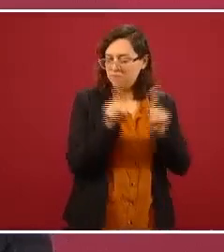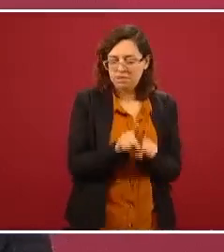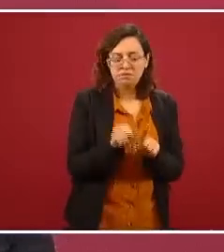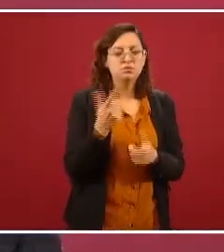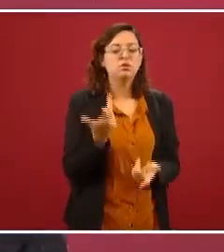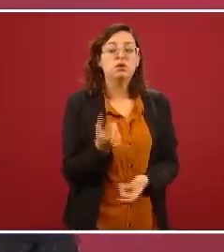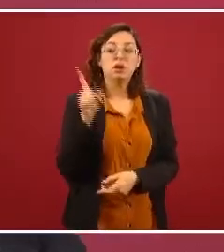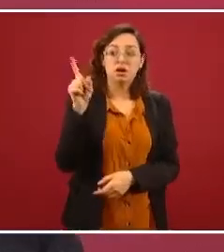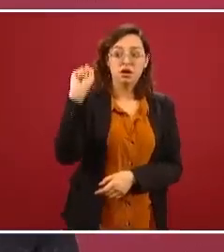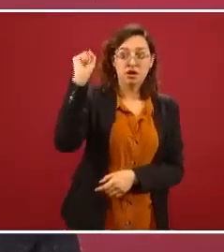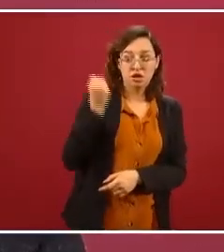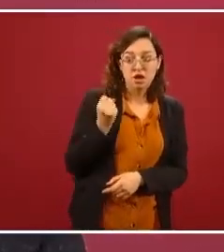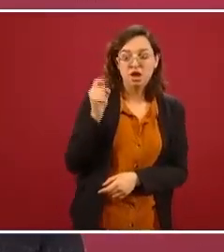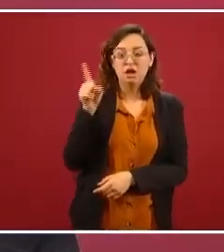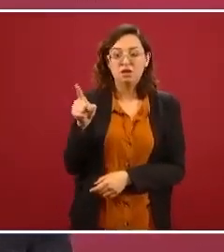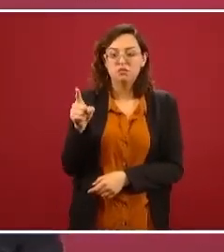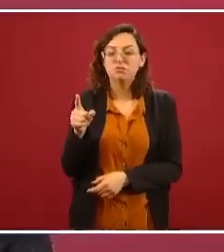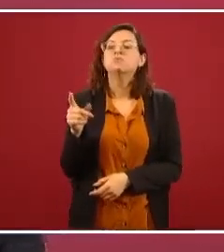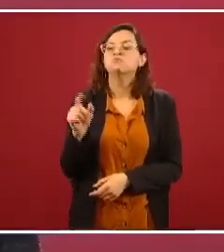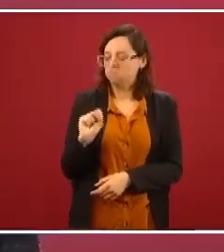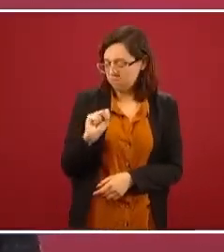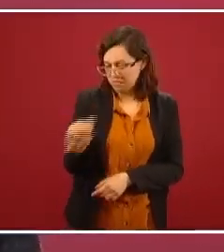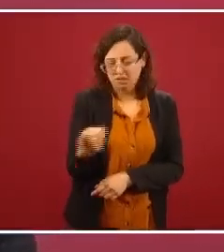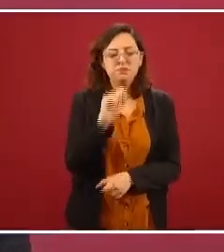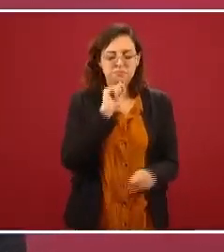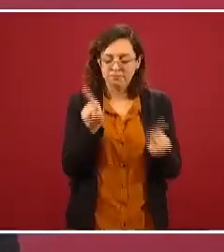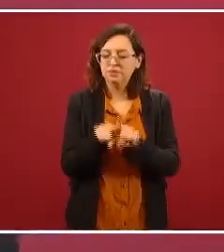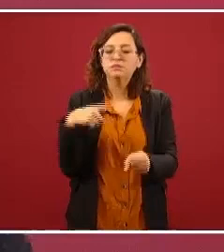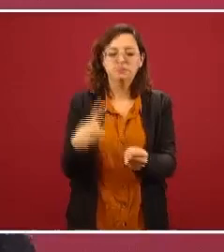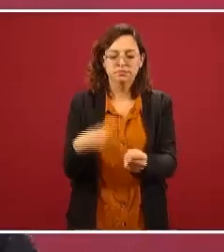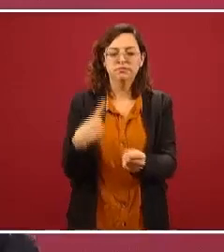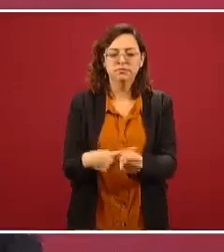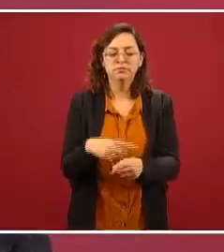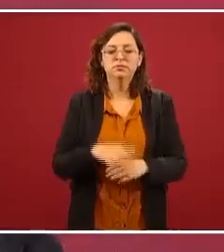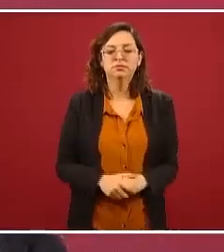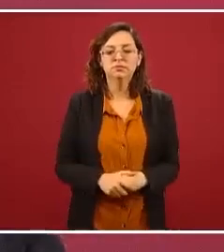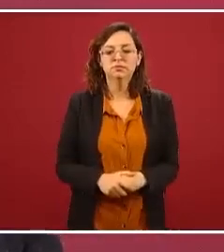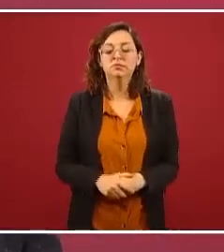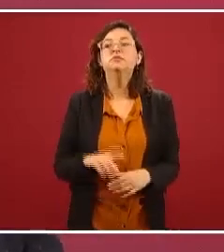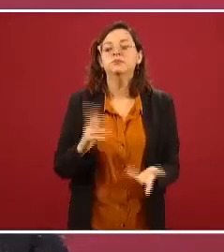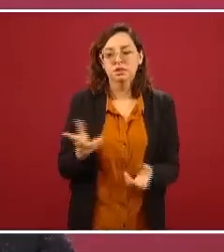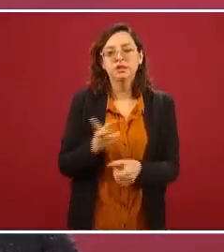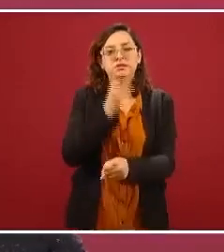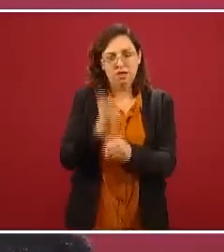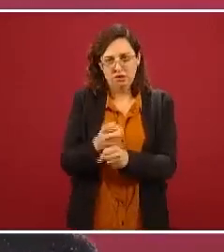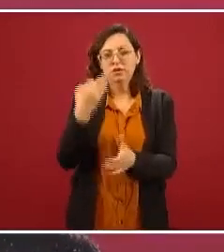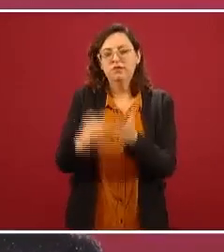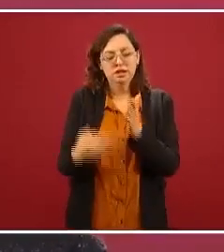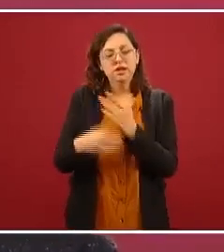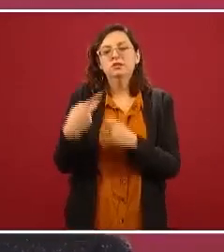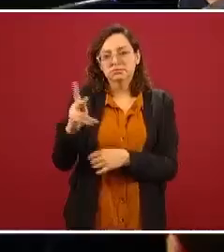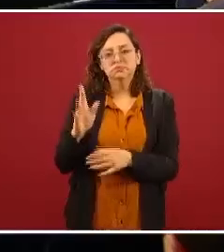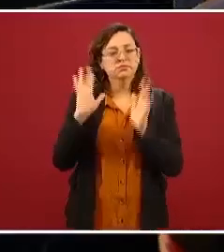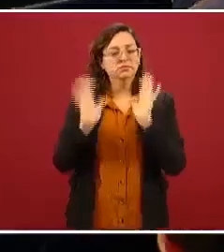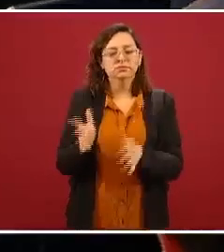En el caso de Sinaloa damos por válida la confirmación del laboratorio estatal. De todos modos se verificará en el laboratorio de referencia. Y